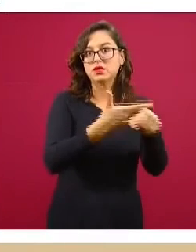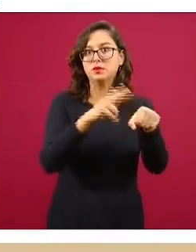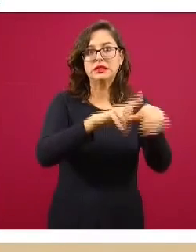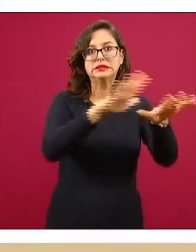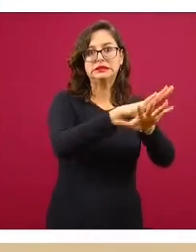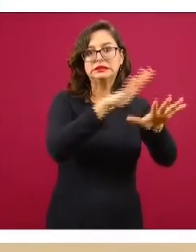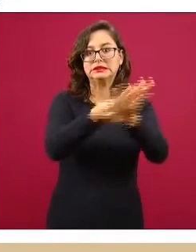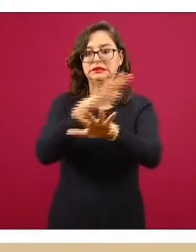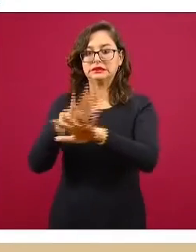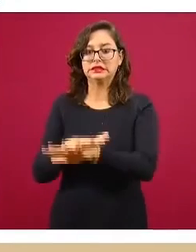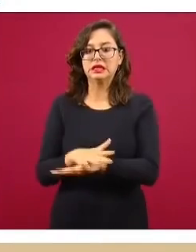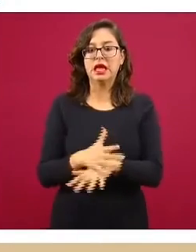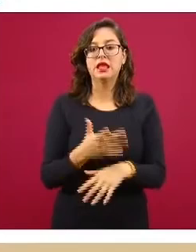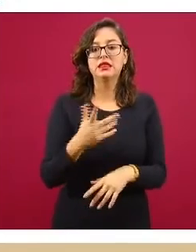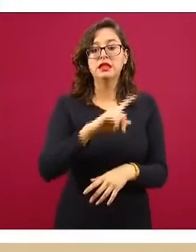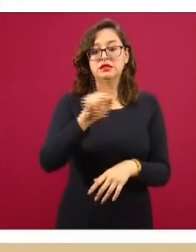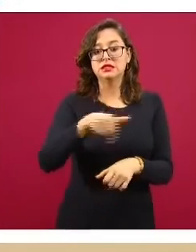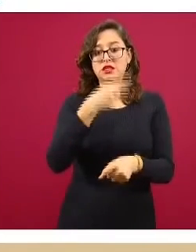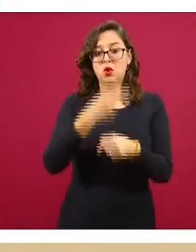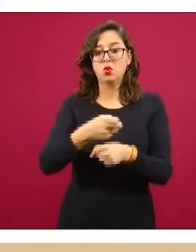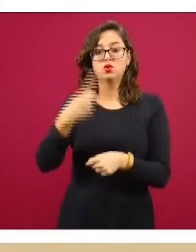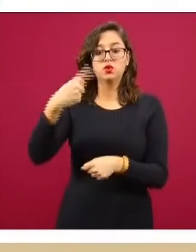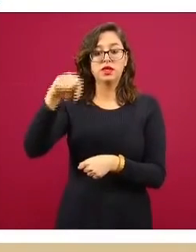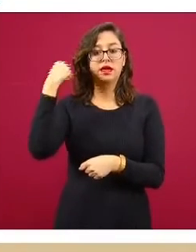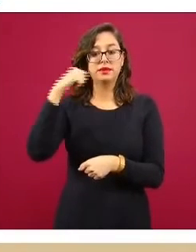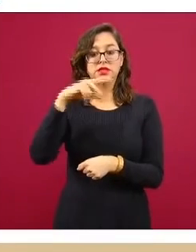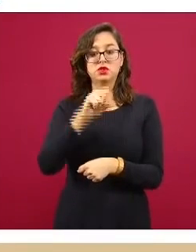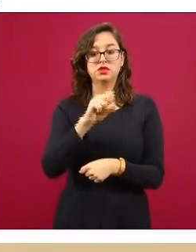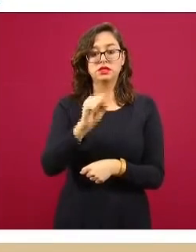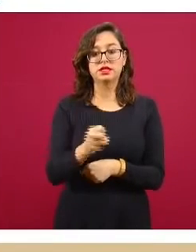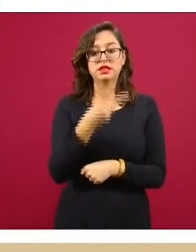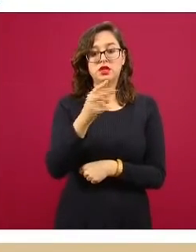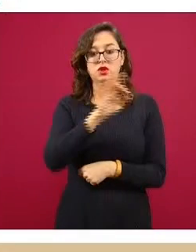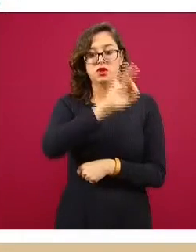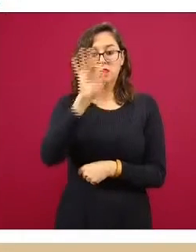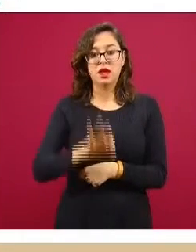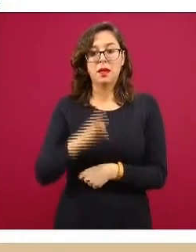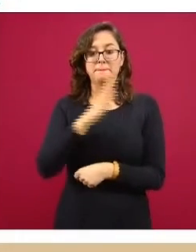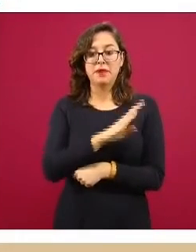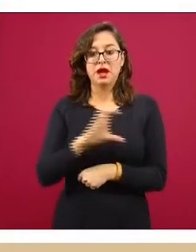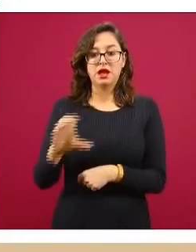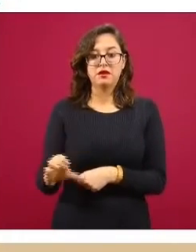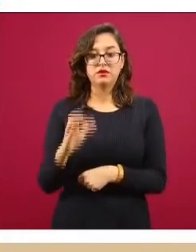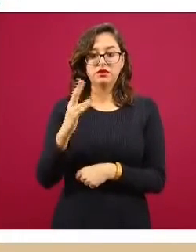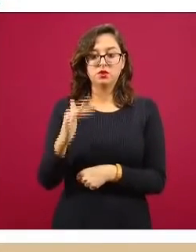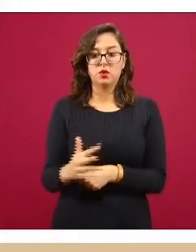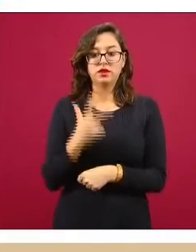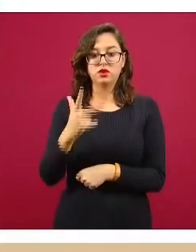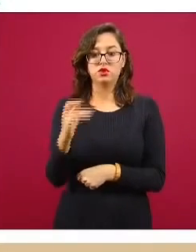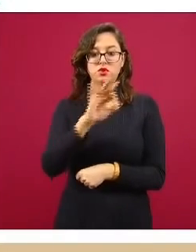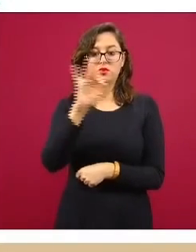espacios, y Tabasco con un 62% de ocupación y Baja California con 58% de ocupación.